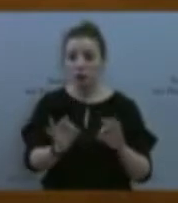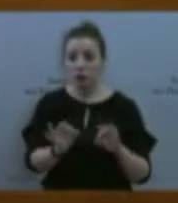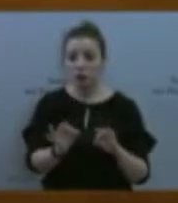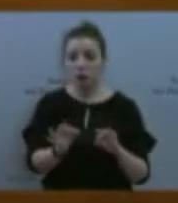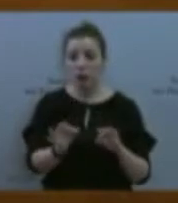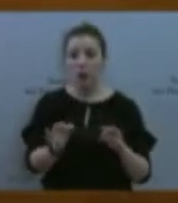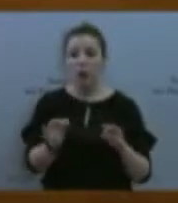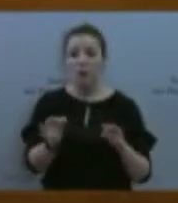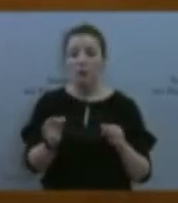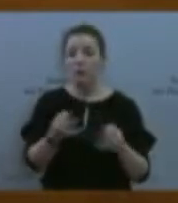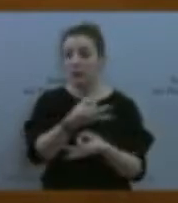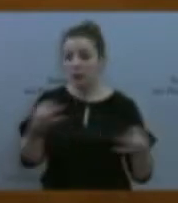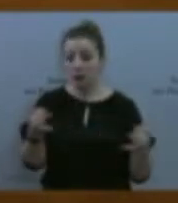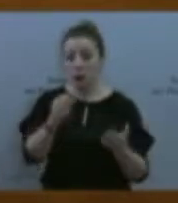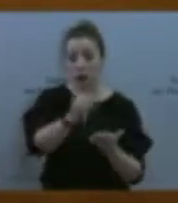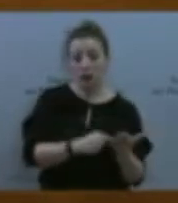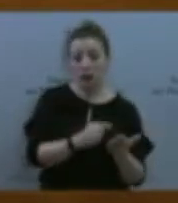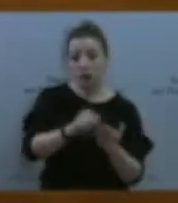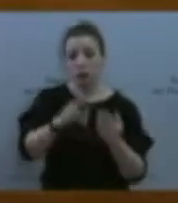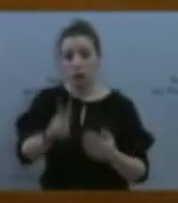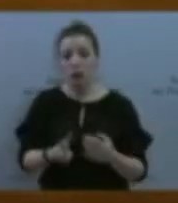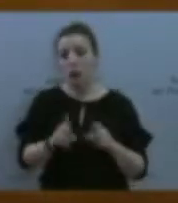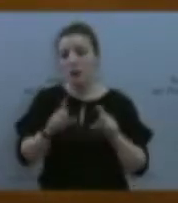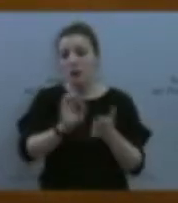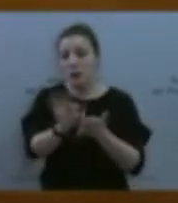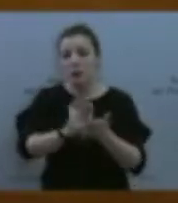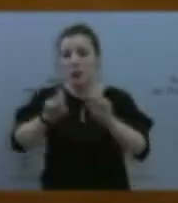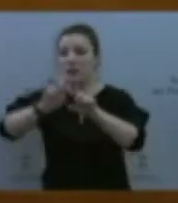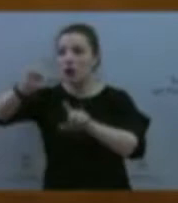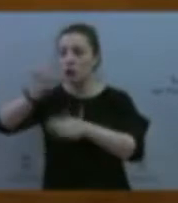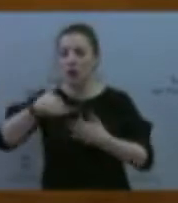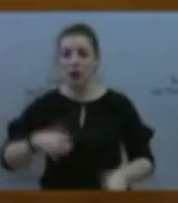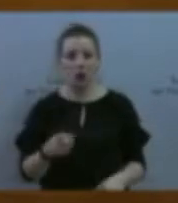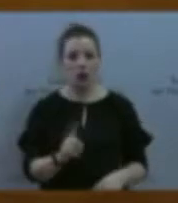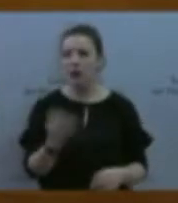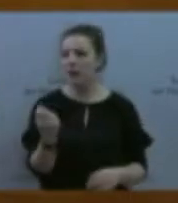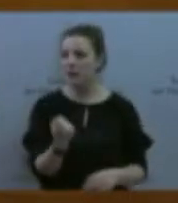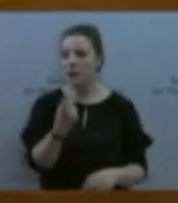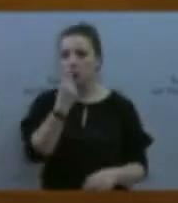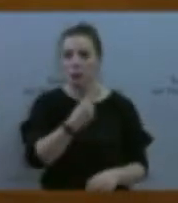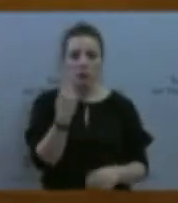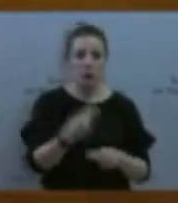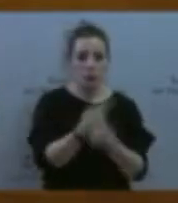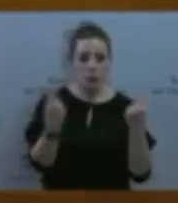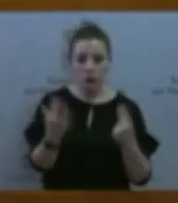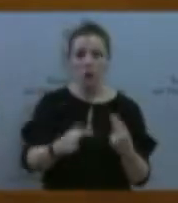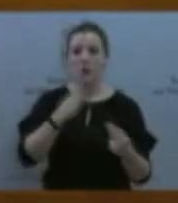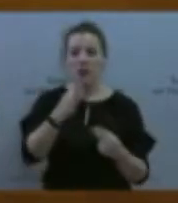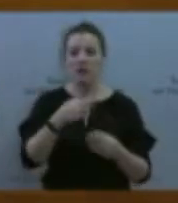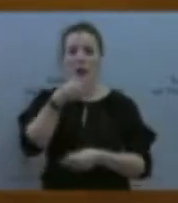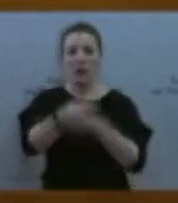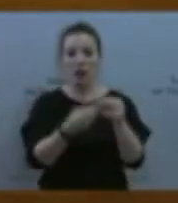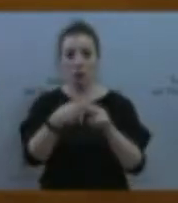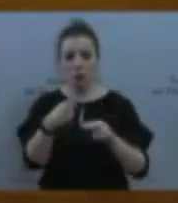a cualquier empresa. No, lo que necesitamos es un compromiso con lo público y con la aplicación de esas políticas. La Sindicatura de Cuentas, cuando